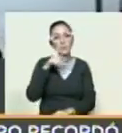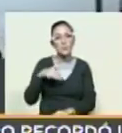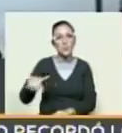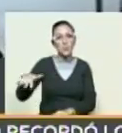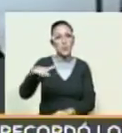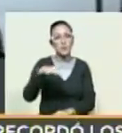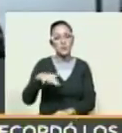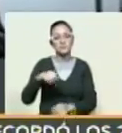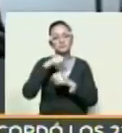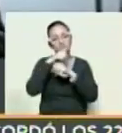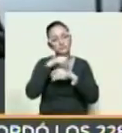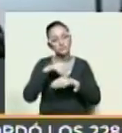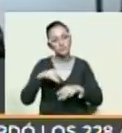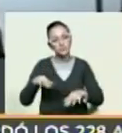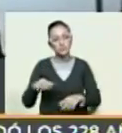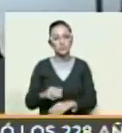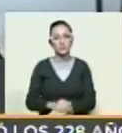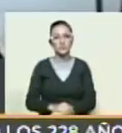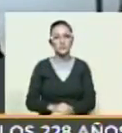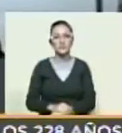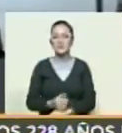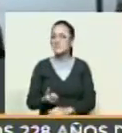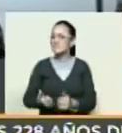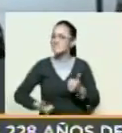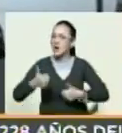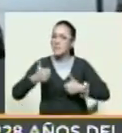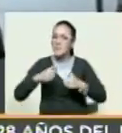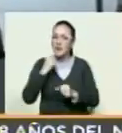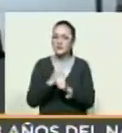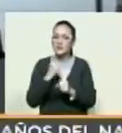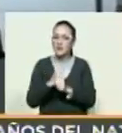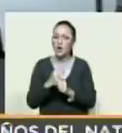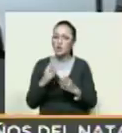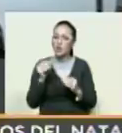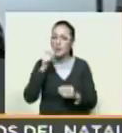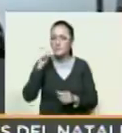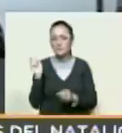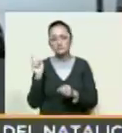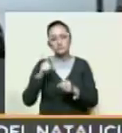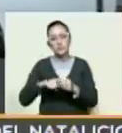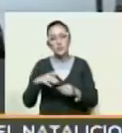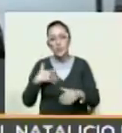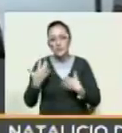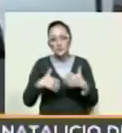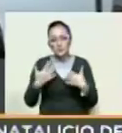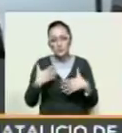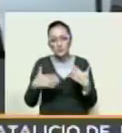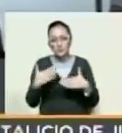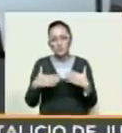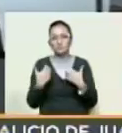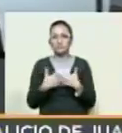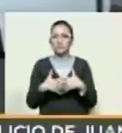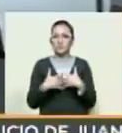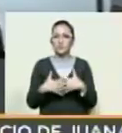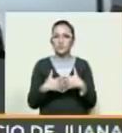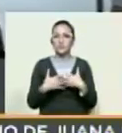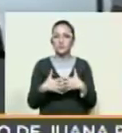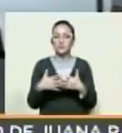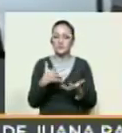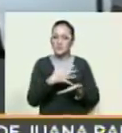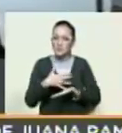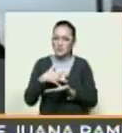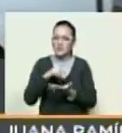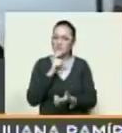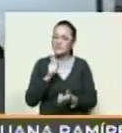que se puedan abrir tantas fuentes de trabajo para que podamos de verdad producir y salir de esta